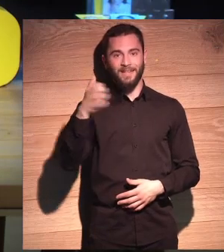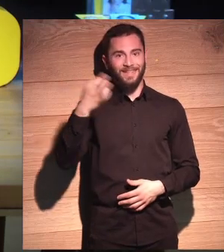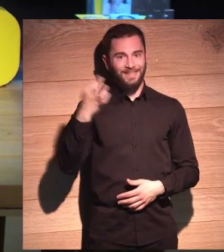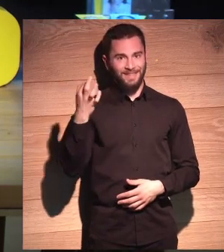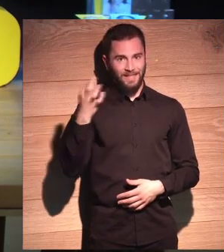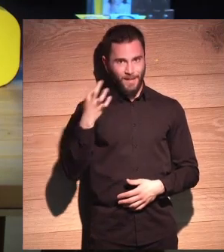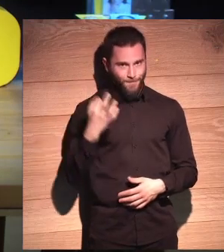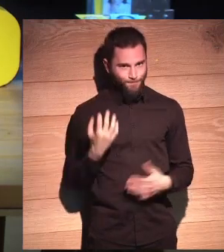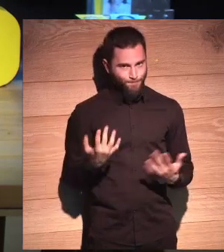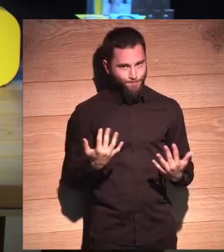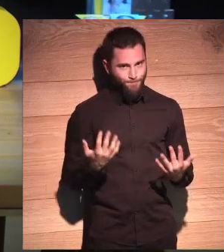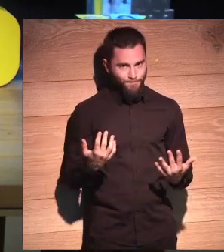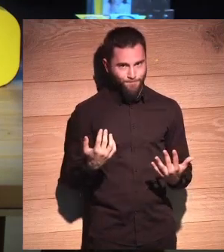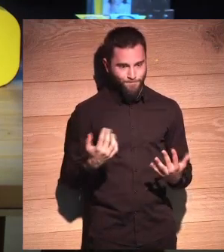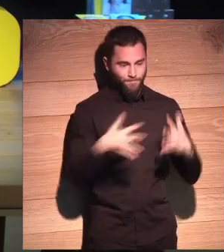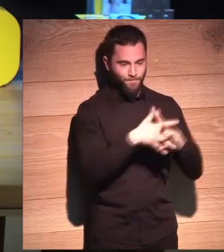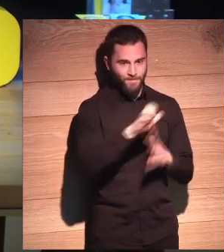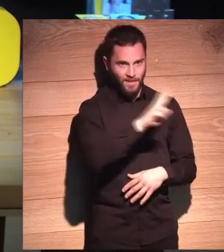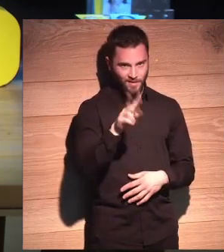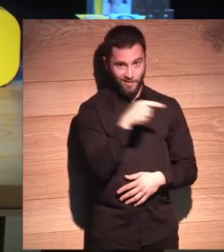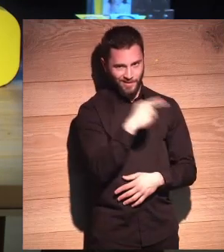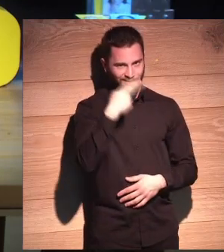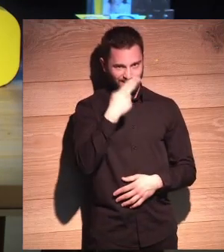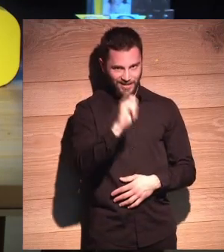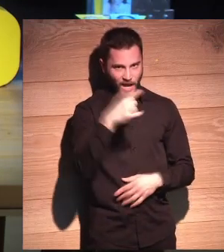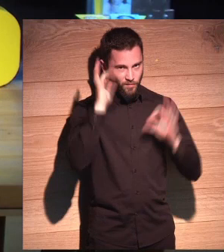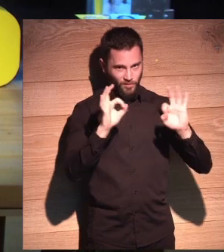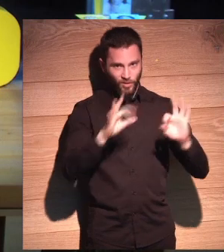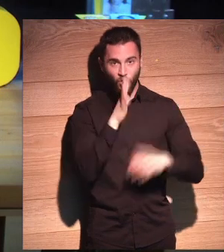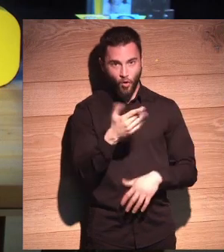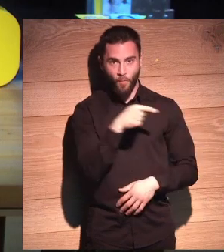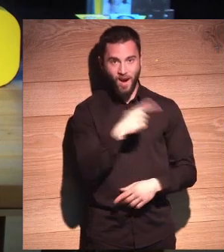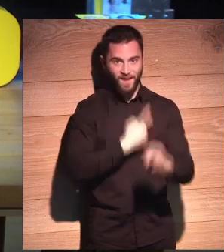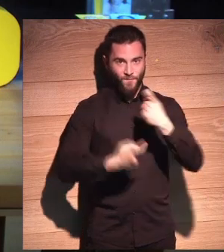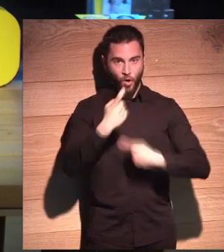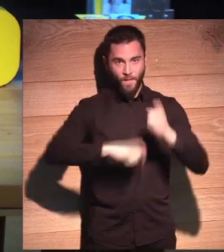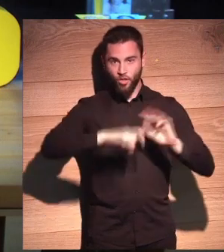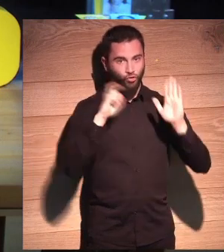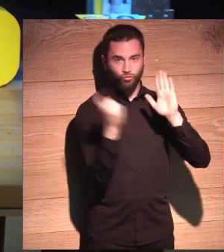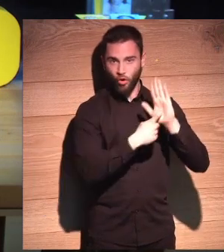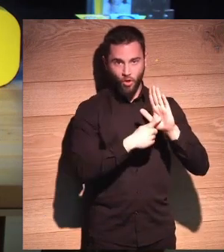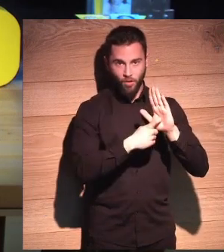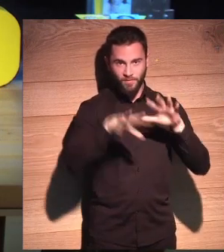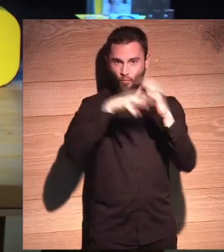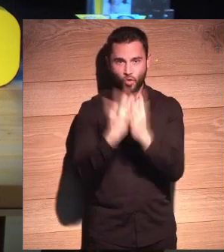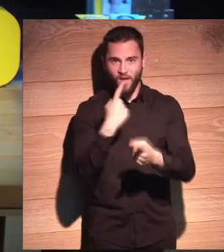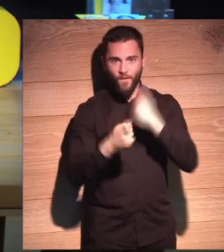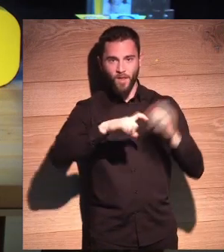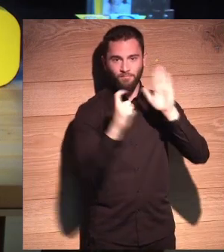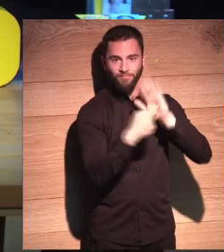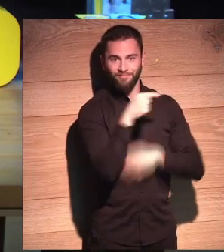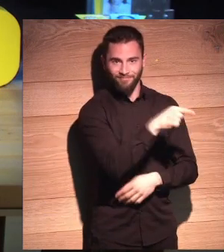ponerse, evidentemente, a Estados Unidos esto le interesa, porque tiene toda la información de todo el mundo y los demás no tenemos